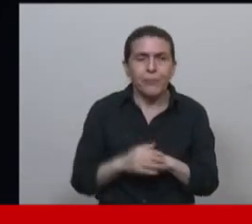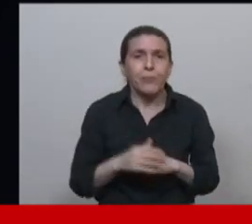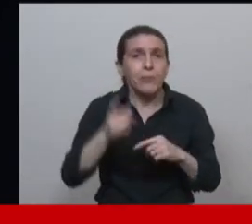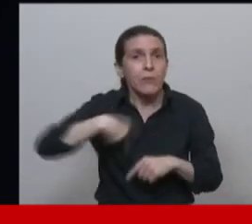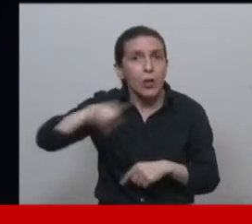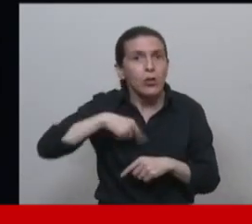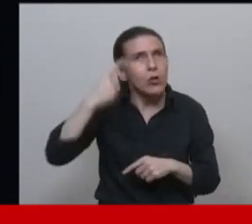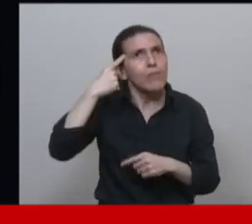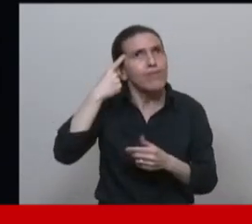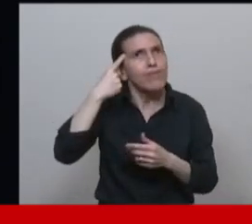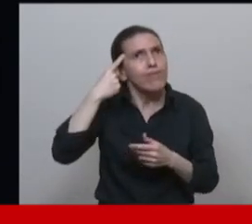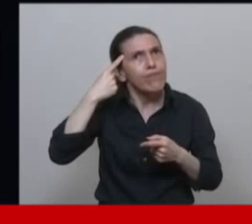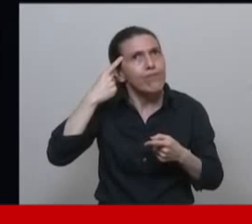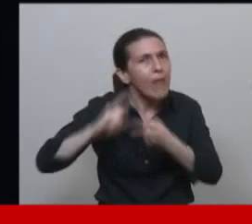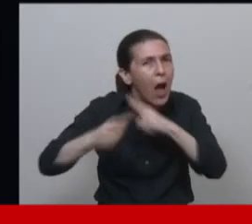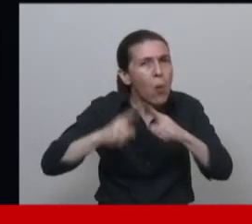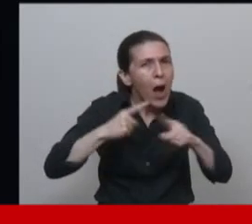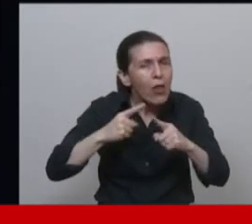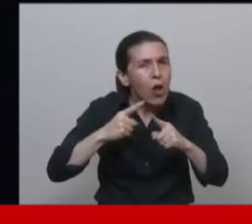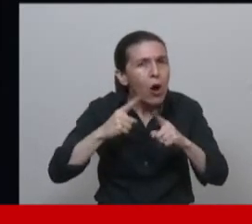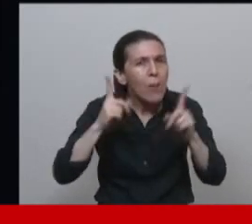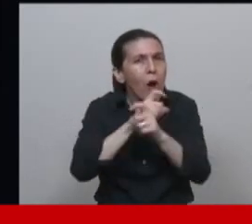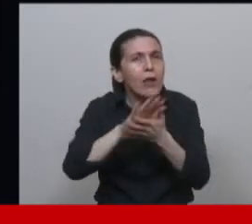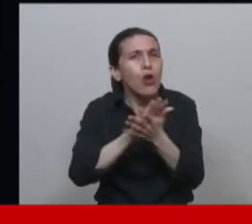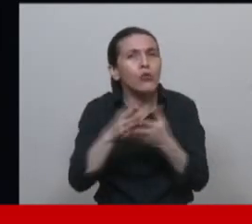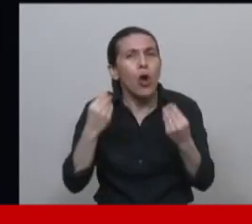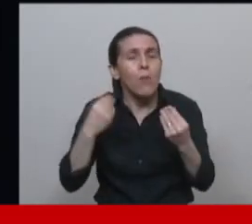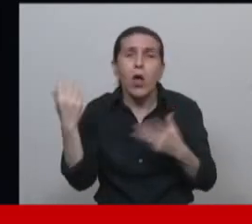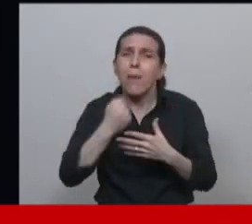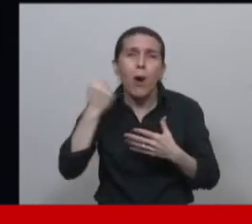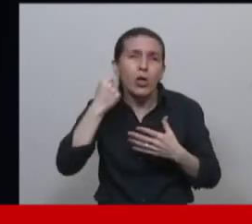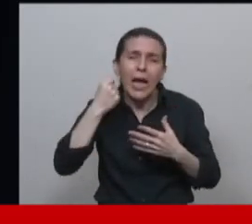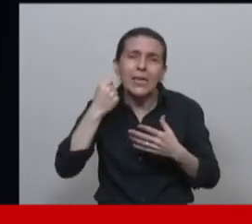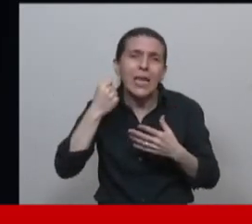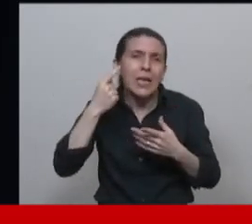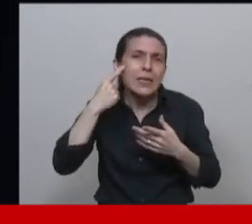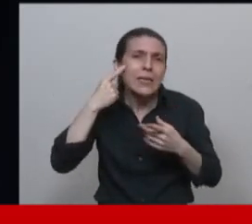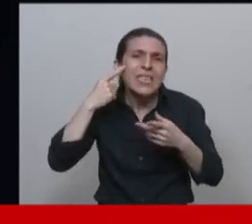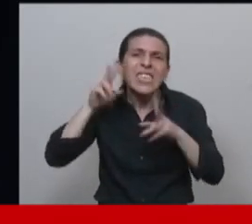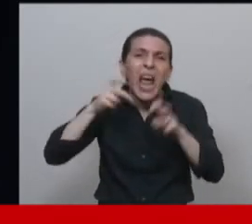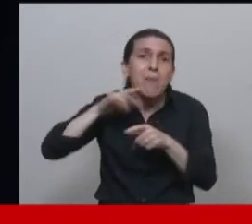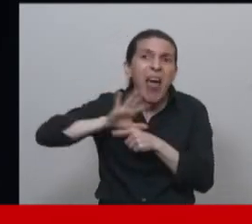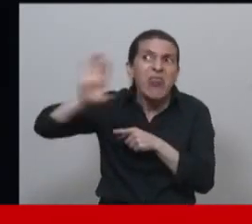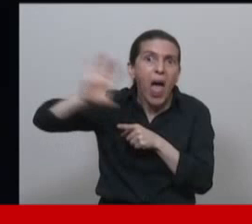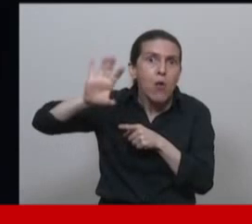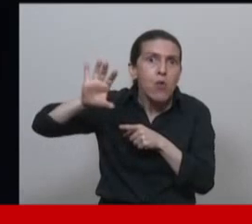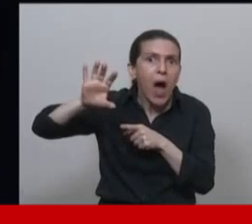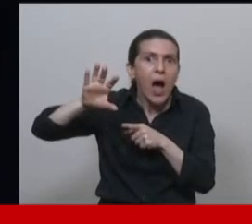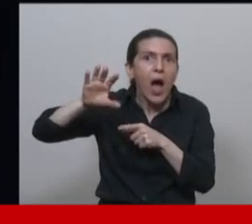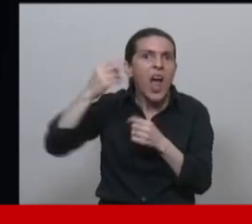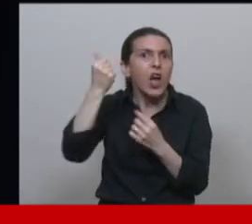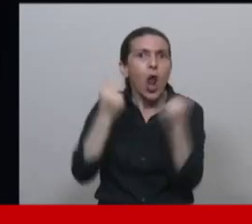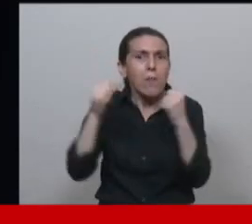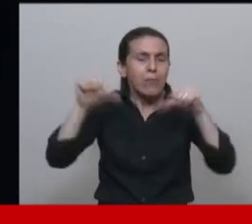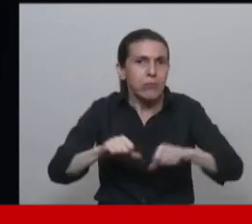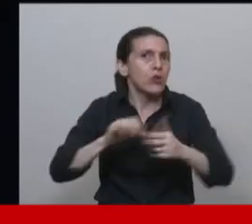Nosotros nos propusimos resolver este problema. Era muy importante resolver este problema por distintas razones. La primera